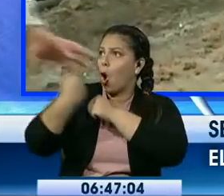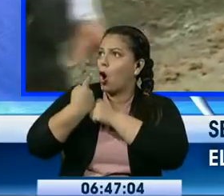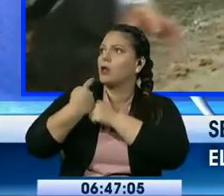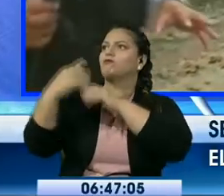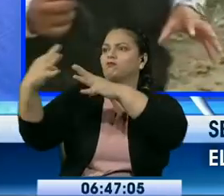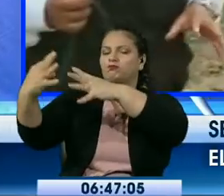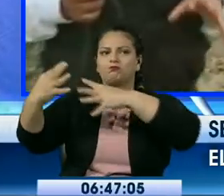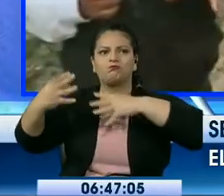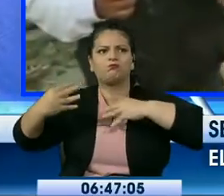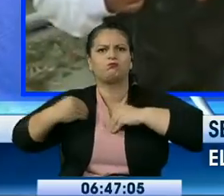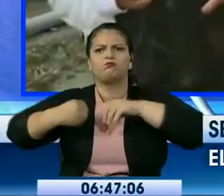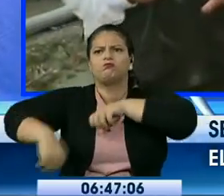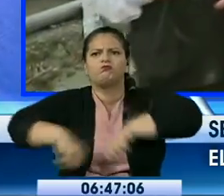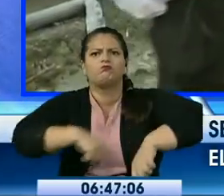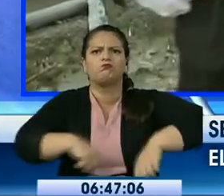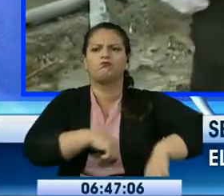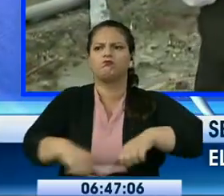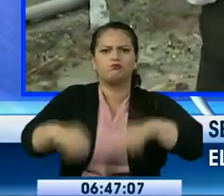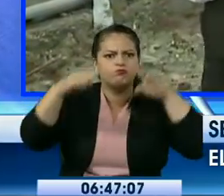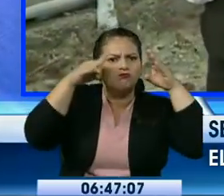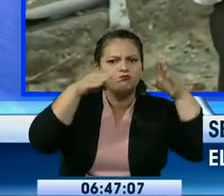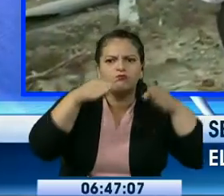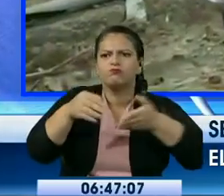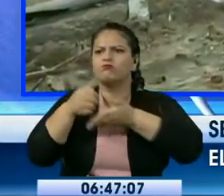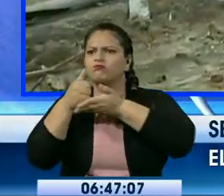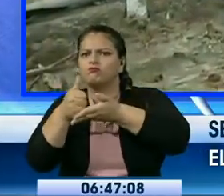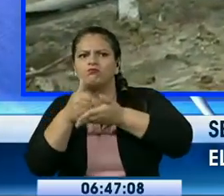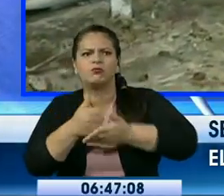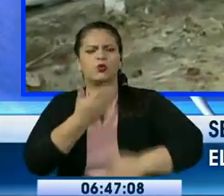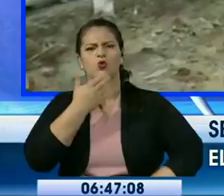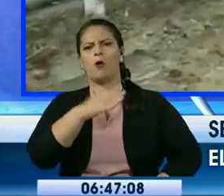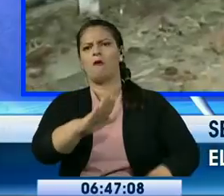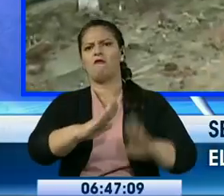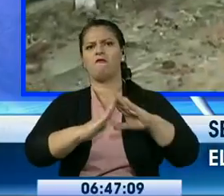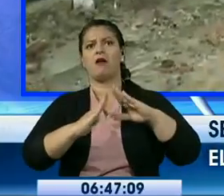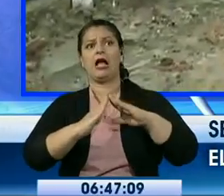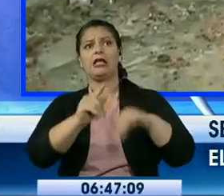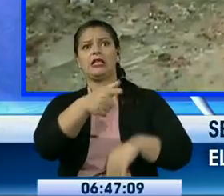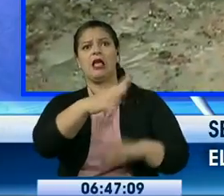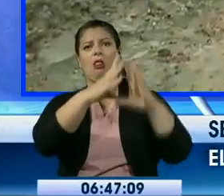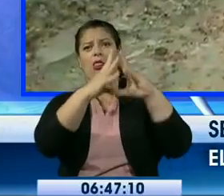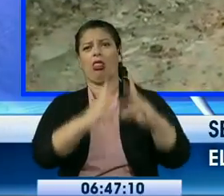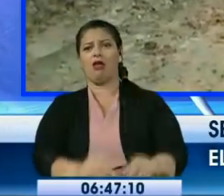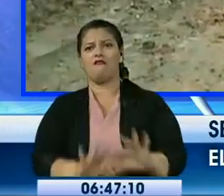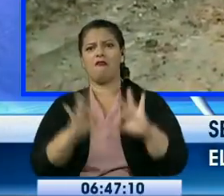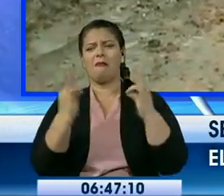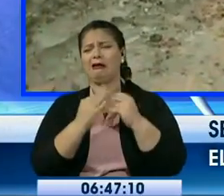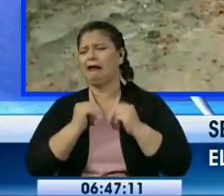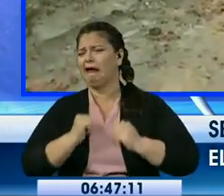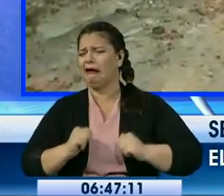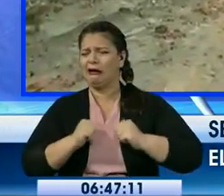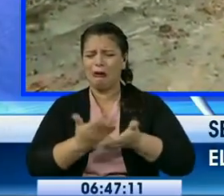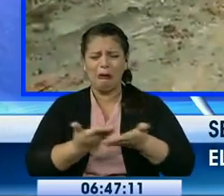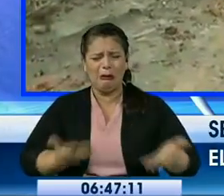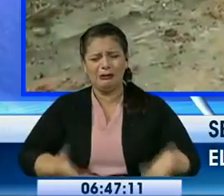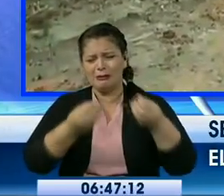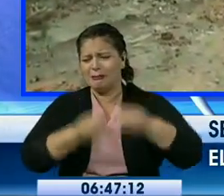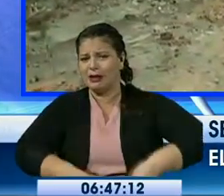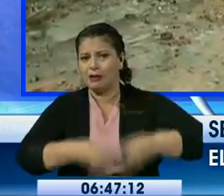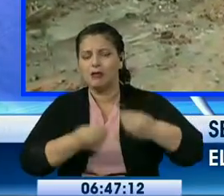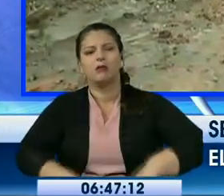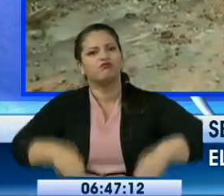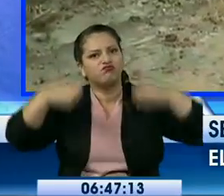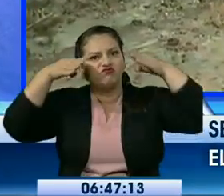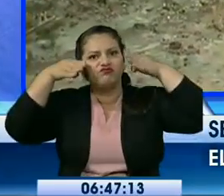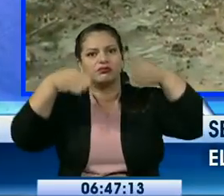para atender a las personas que resultaron afectadas y que cuenten con su nueva vivienda. Por lo pronto, lo que se